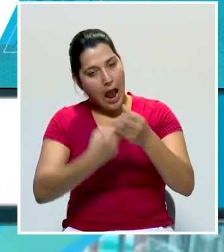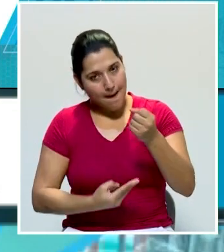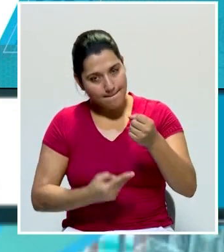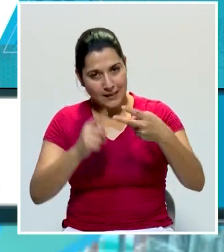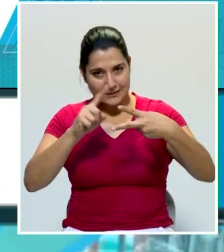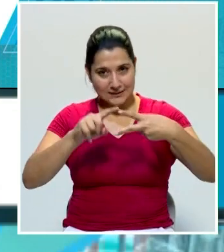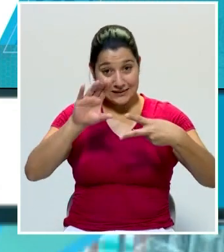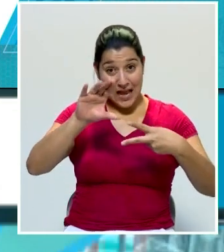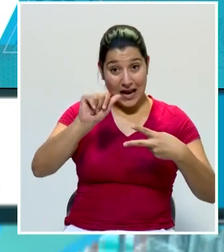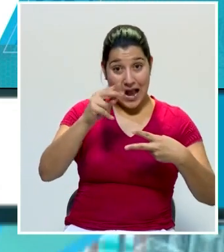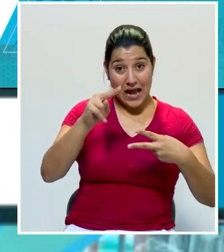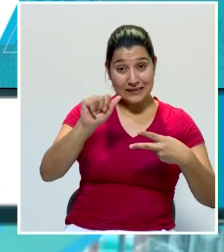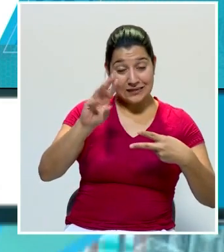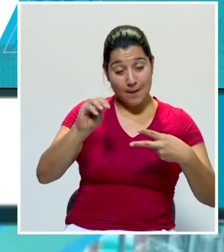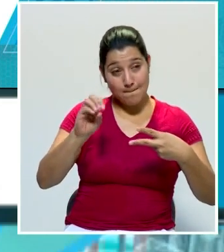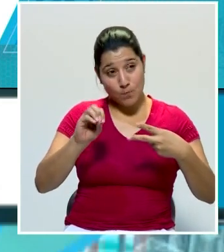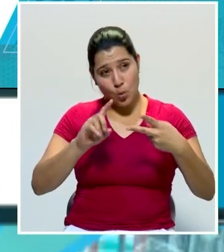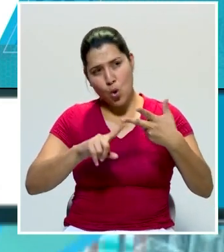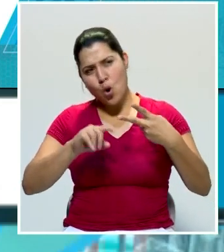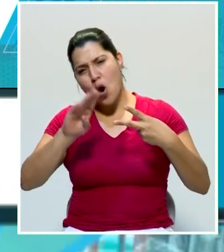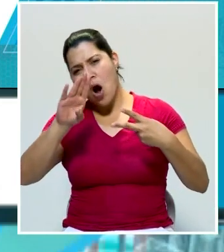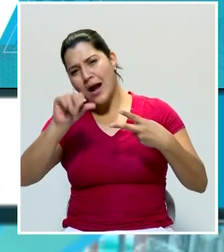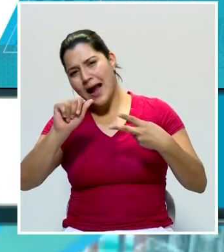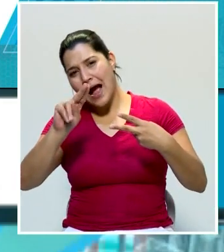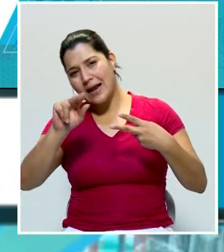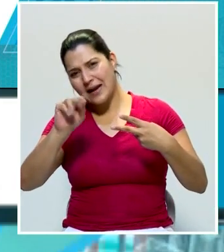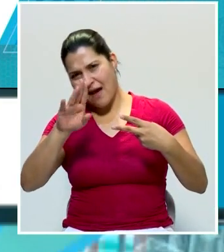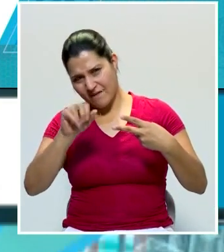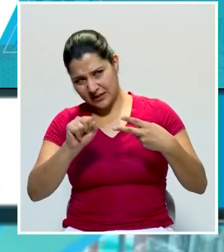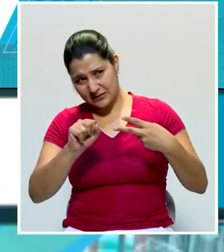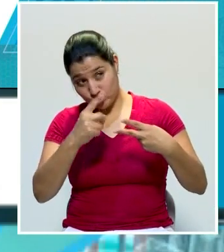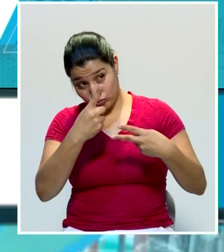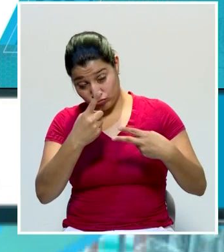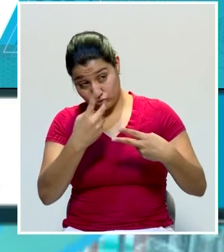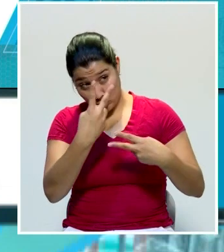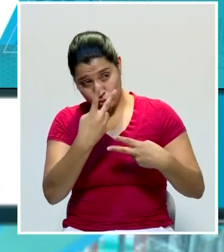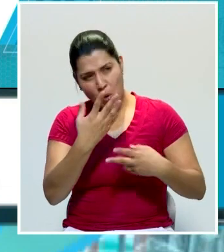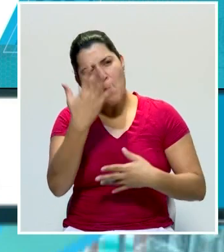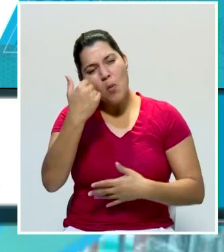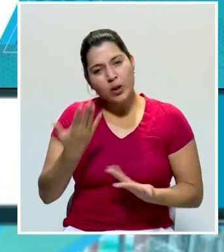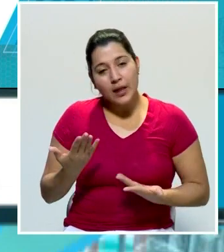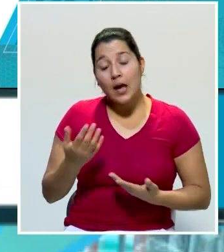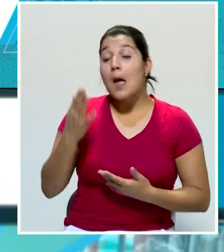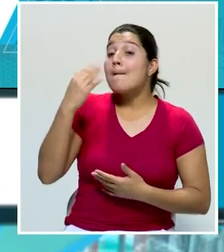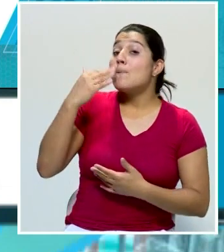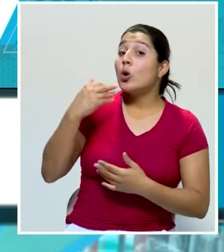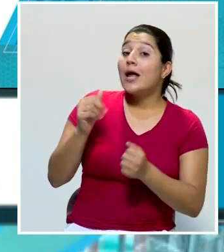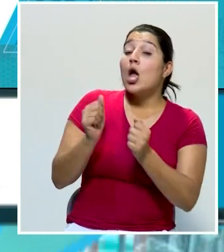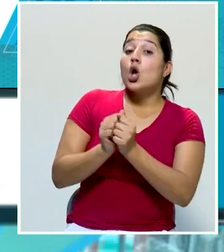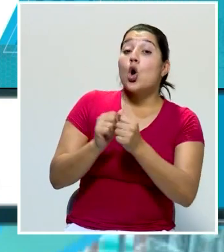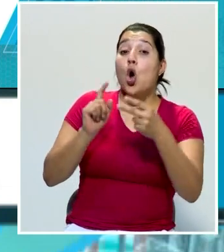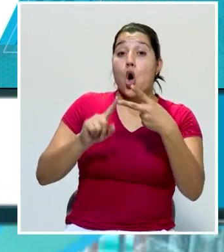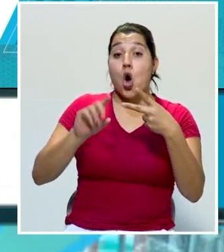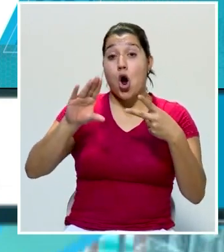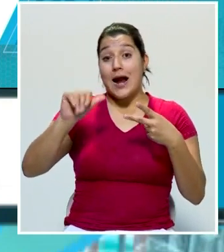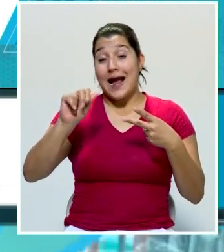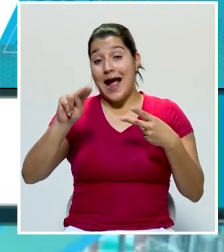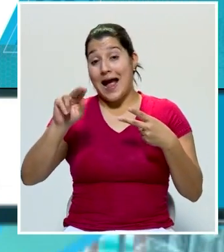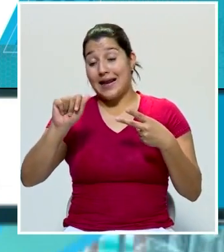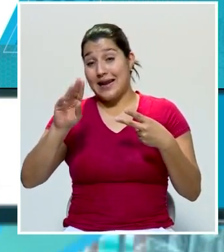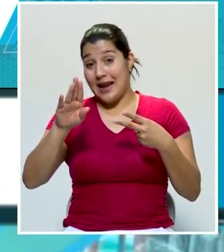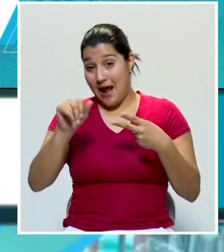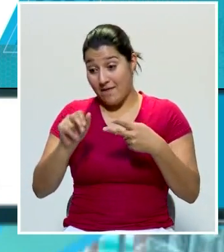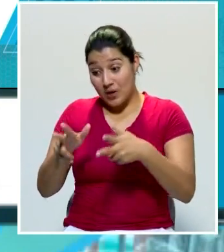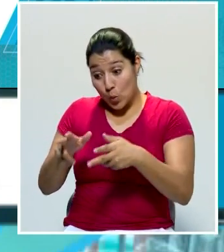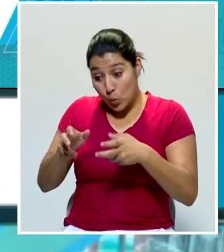el cáñamo. ¿Por qué? Porque efectivamente, porque a partir del componente del cannabis medicinal en extracto, ¿verdad?,